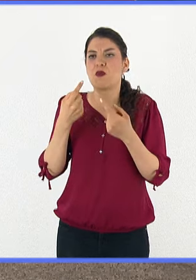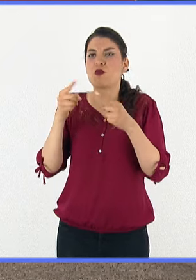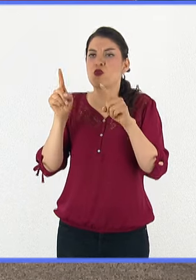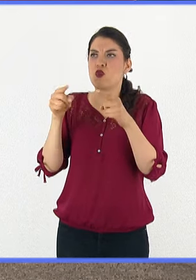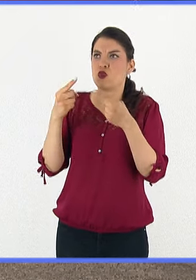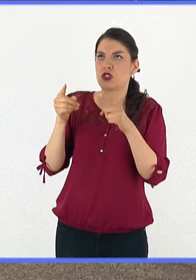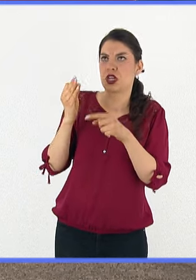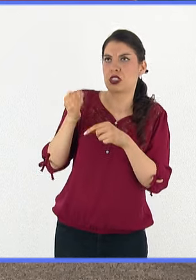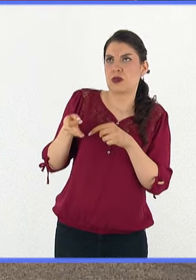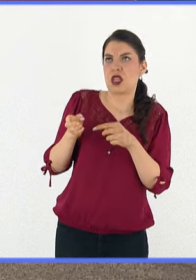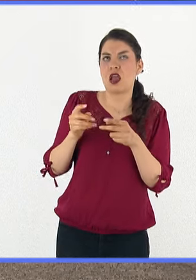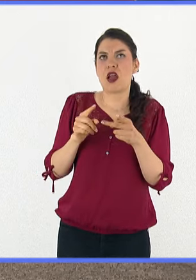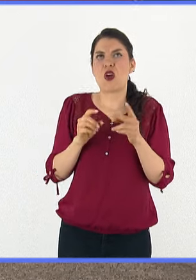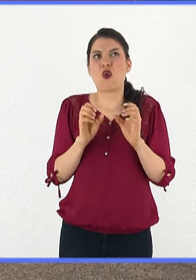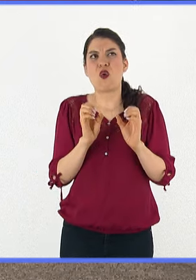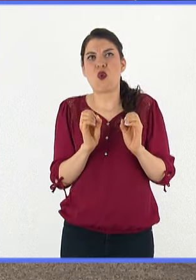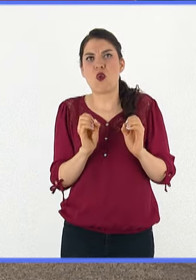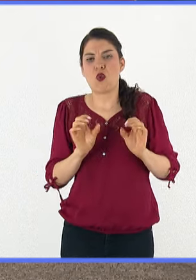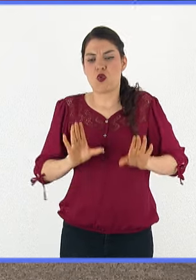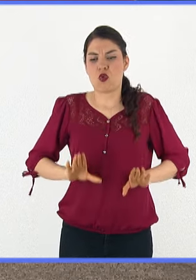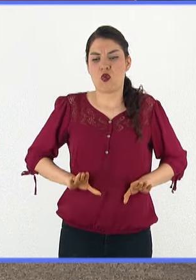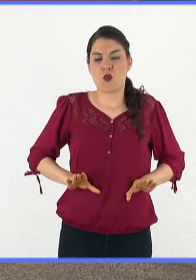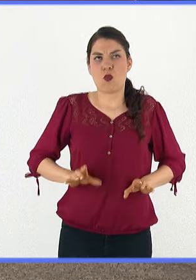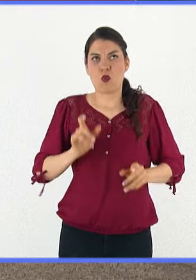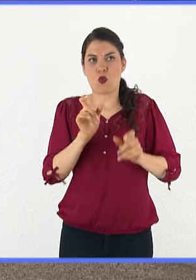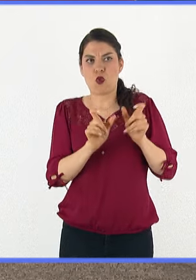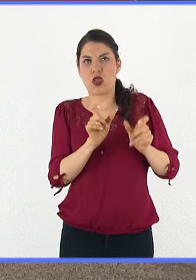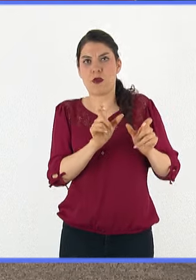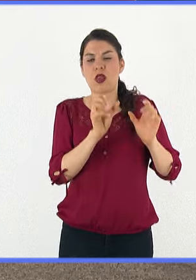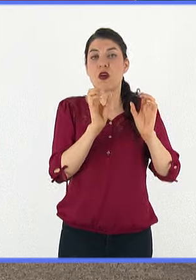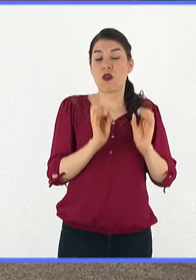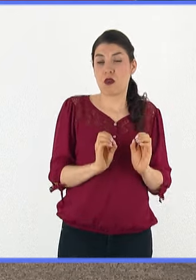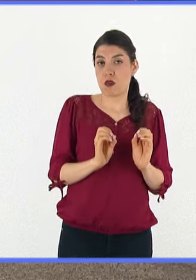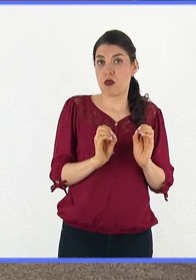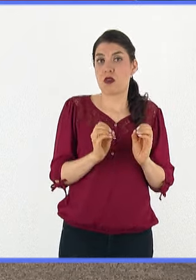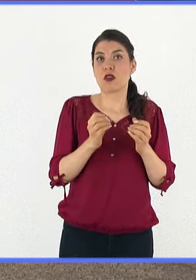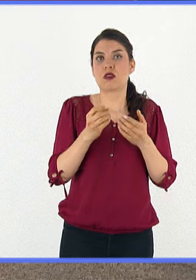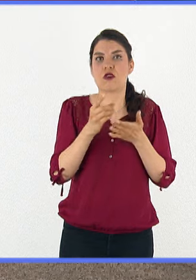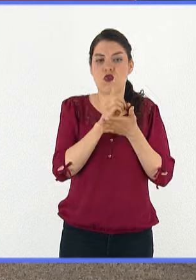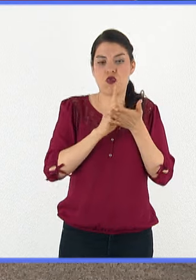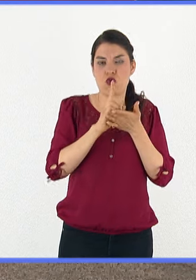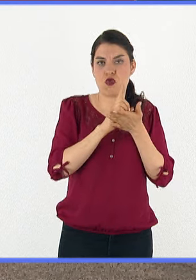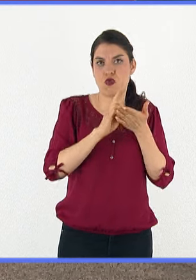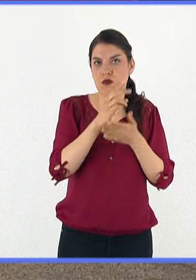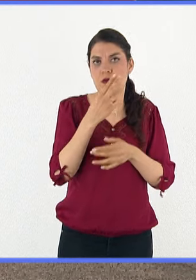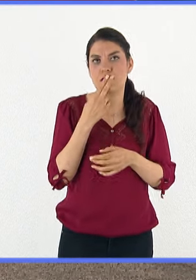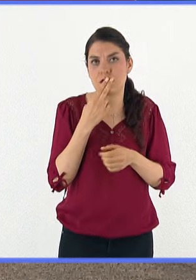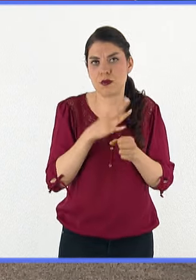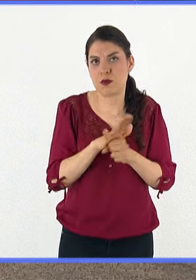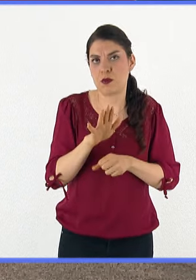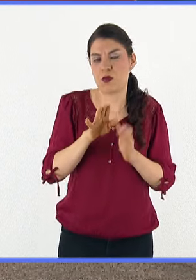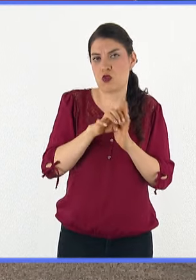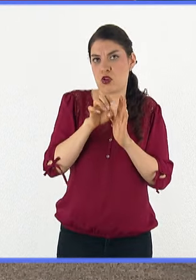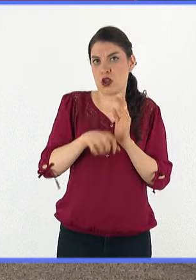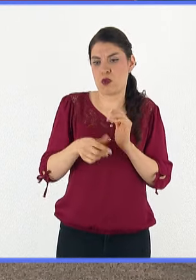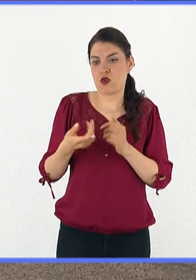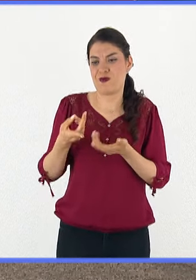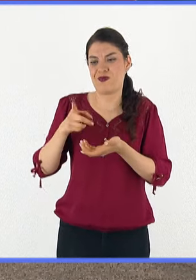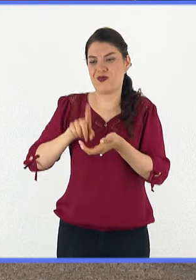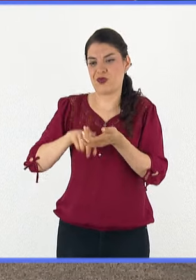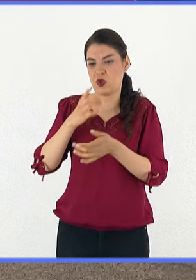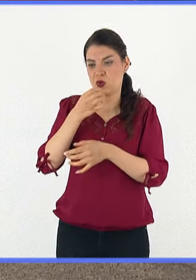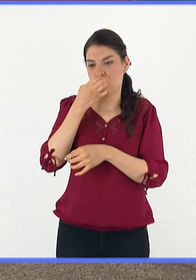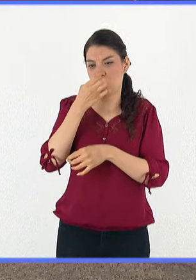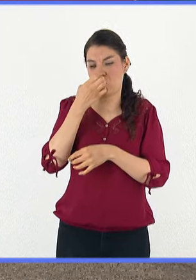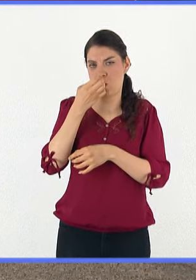música a determinada forma de comportarnos al consumo de determinadas drogas porque finalmente yo les digo a mis alumnos en la facultad de ciencias